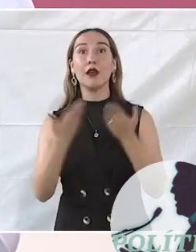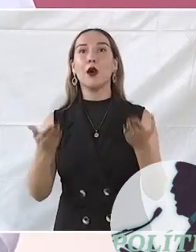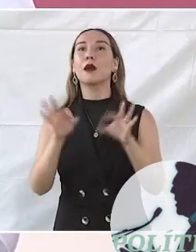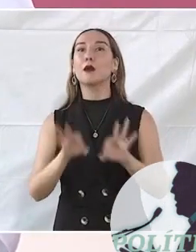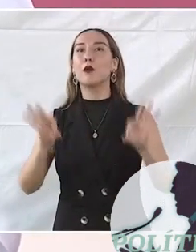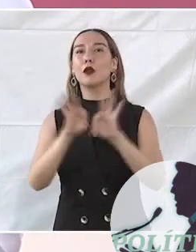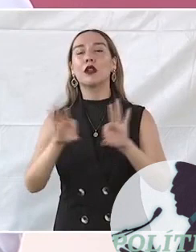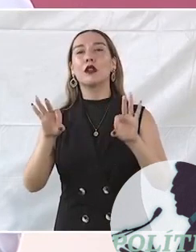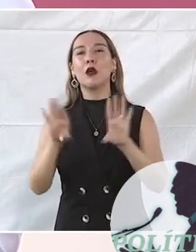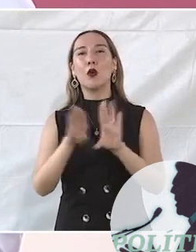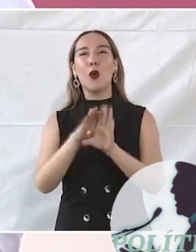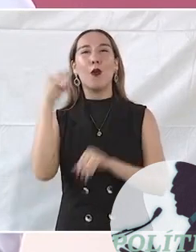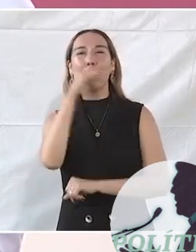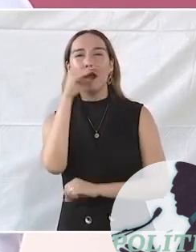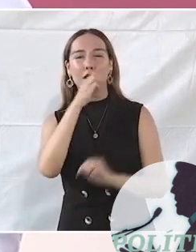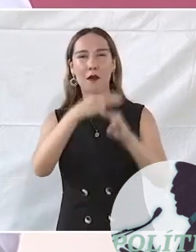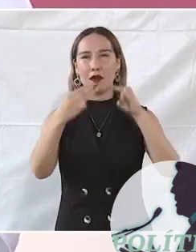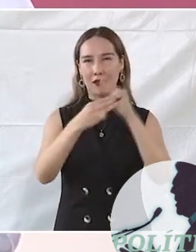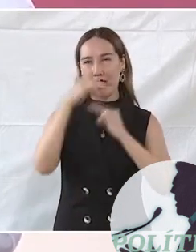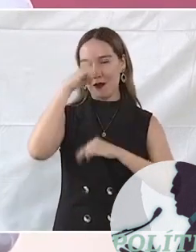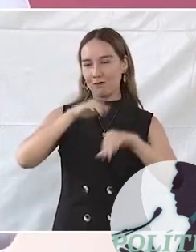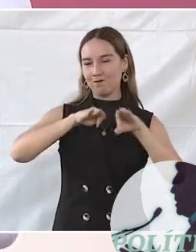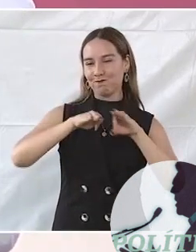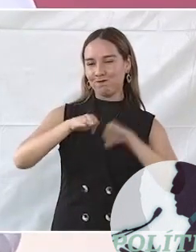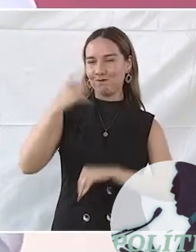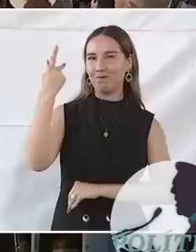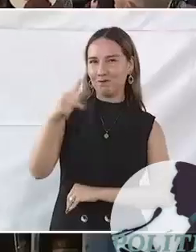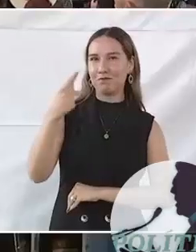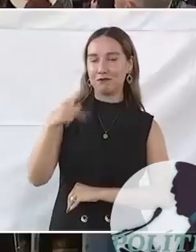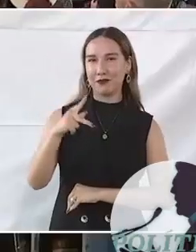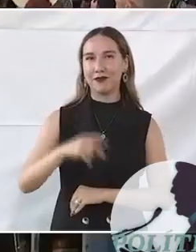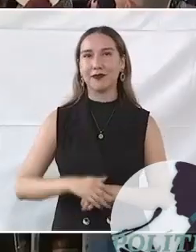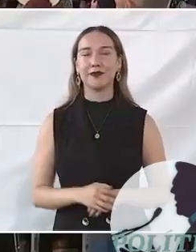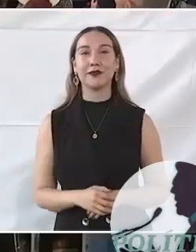gratuitos. Estos programas son fundamentales.